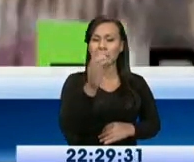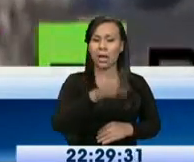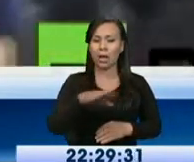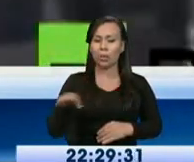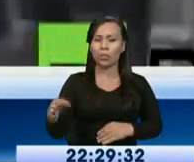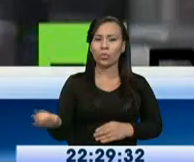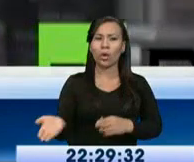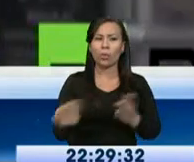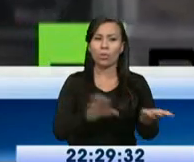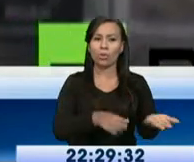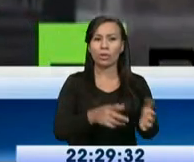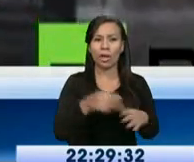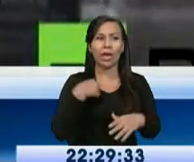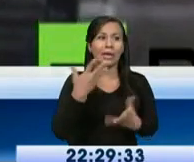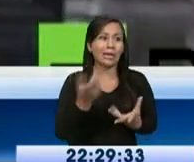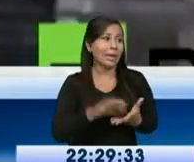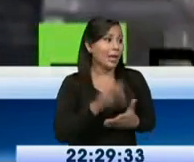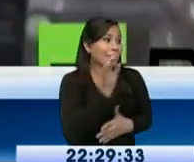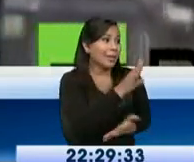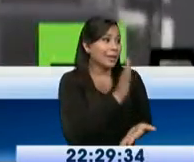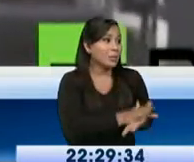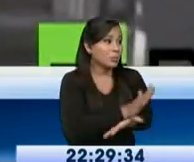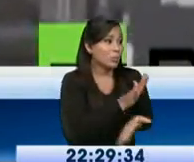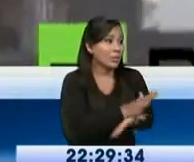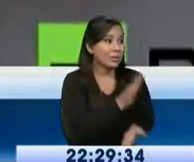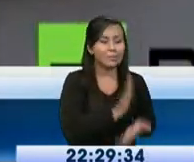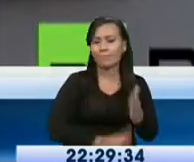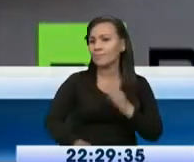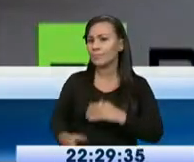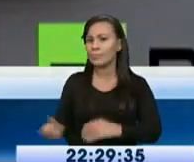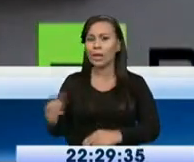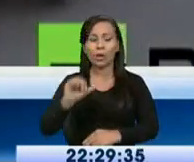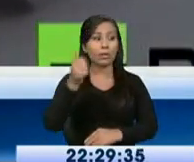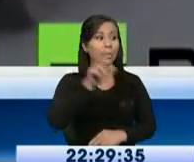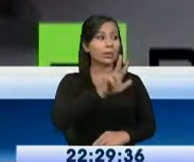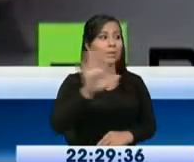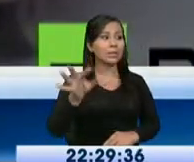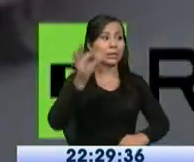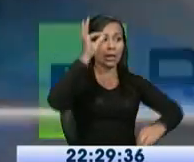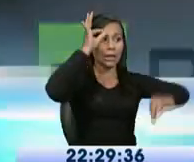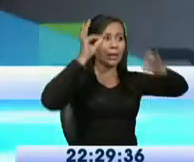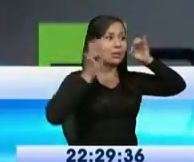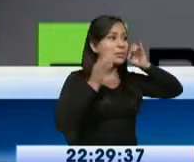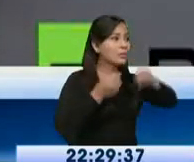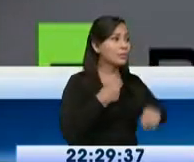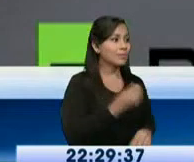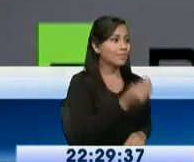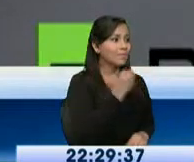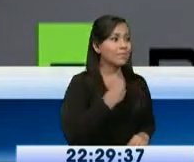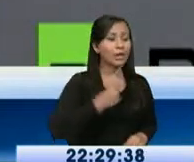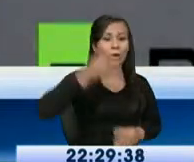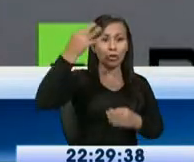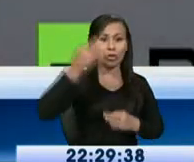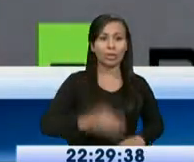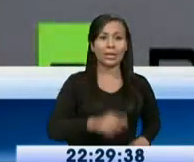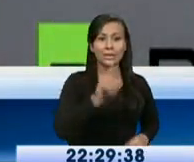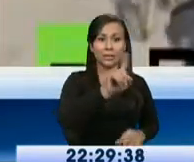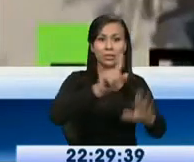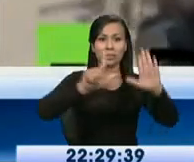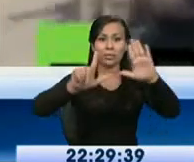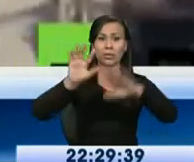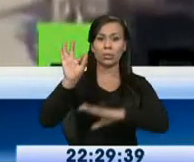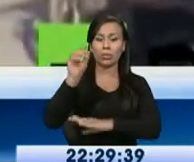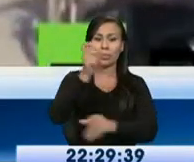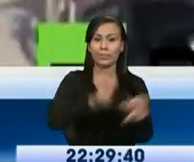al intentar abandonar la escuela en donde se encontraban y otras 35 están heridas. La fuente ha agregado que un total de 179